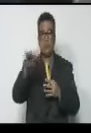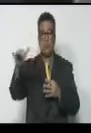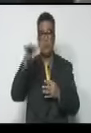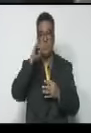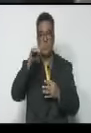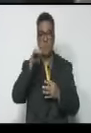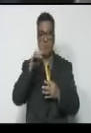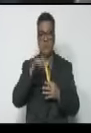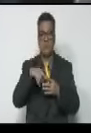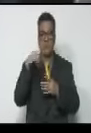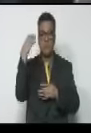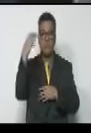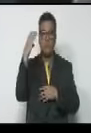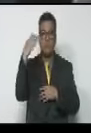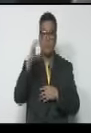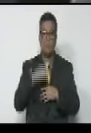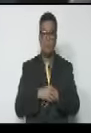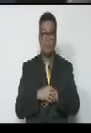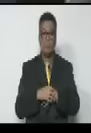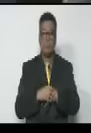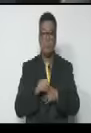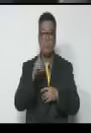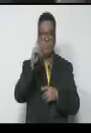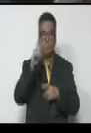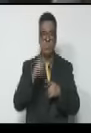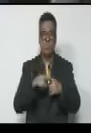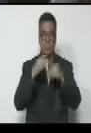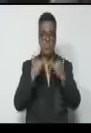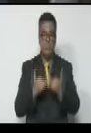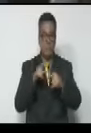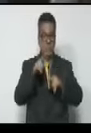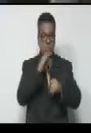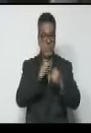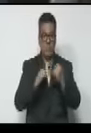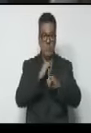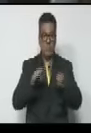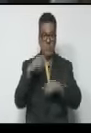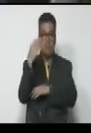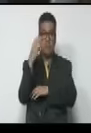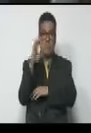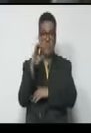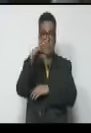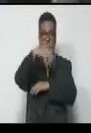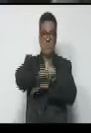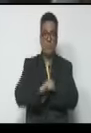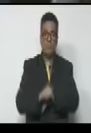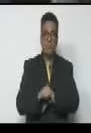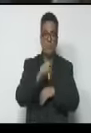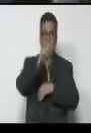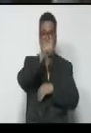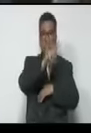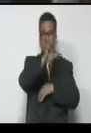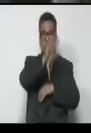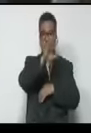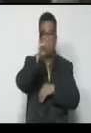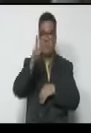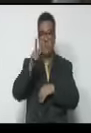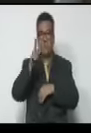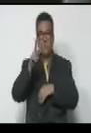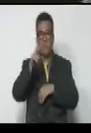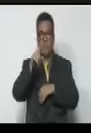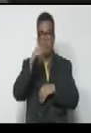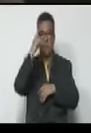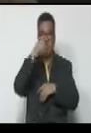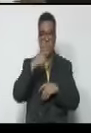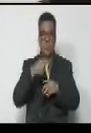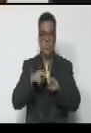noticia desde Colombia. Un minuto, diputado. Ya termino, presidente. Colombia captura 152 miembros del Tren